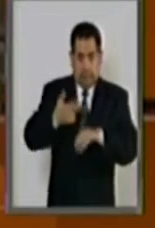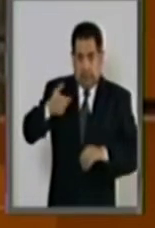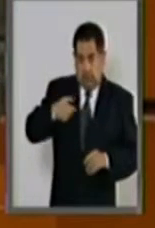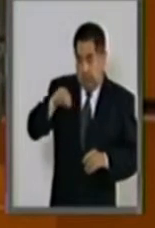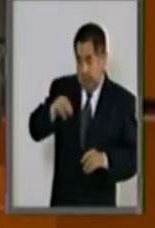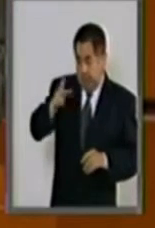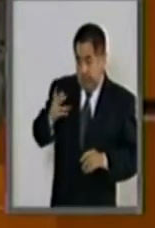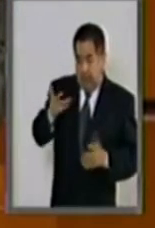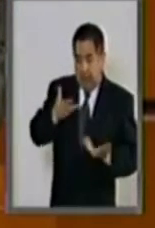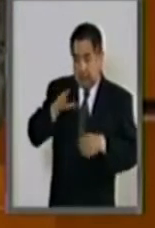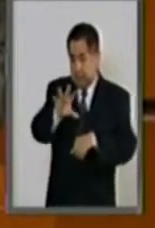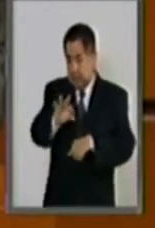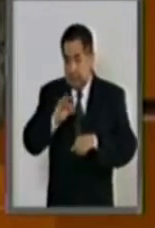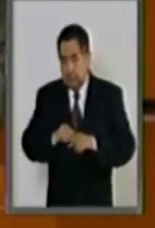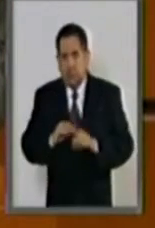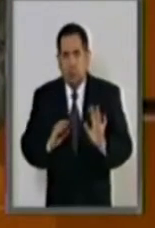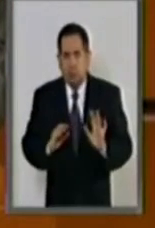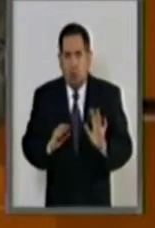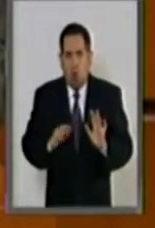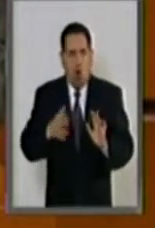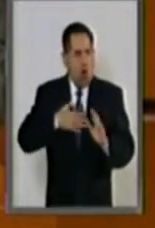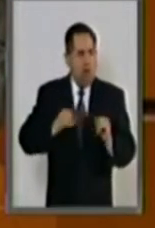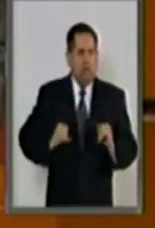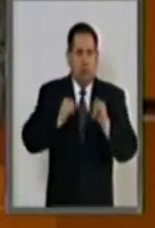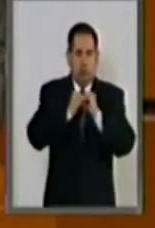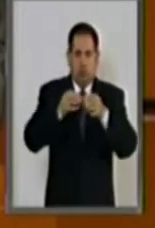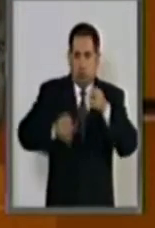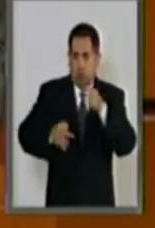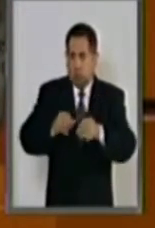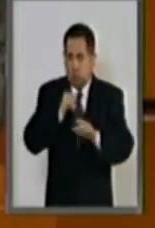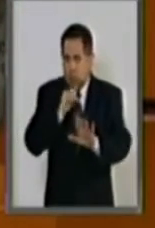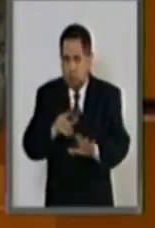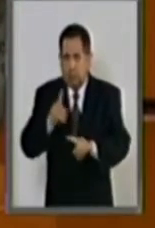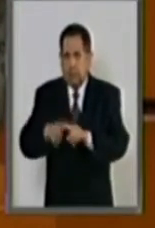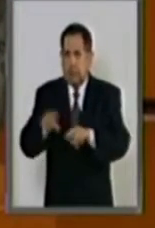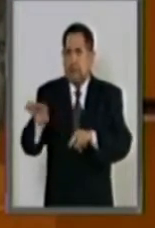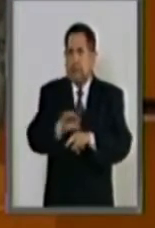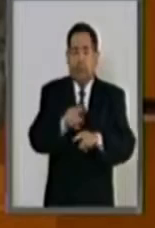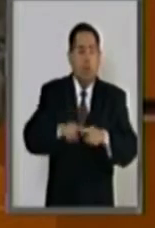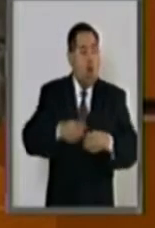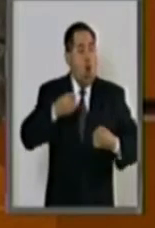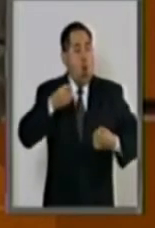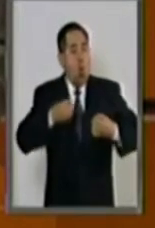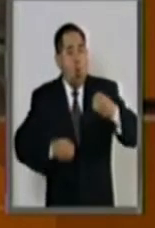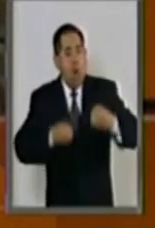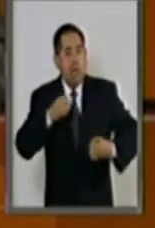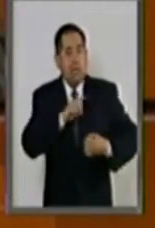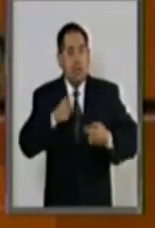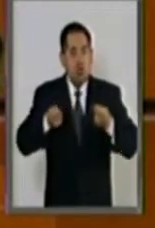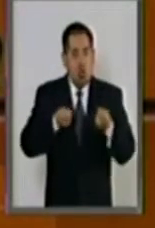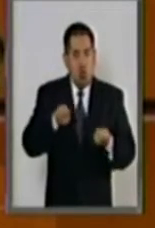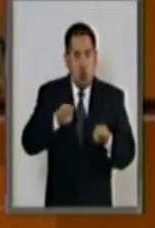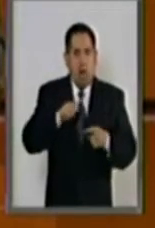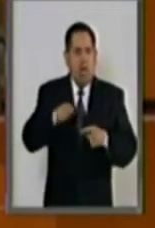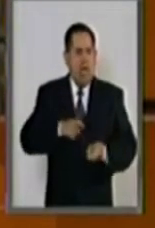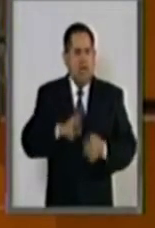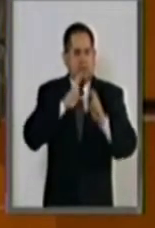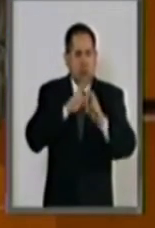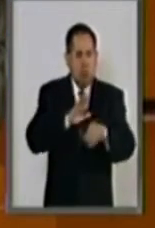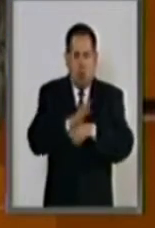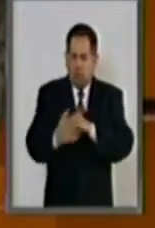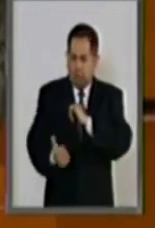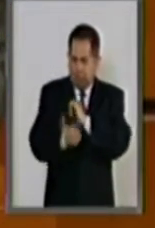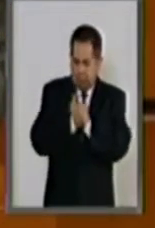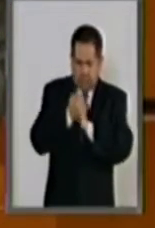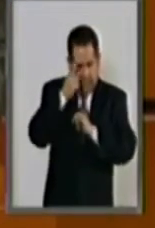Público o del órgano jurisdiccional, y que el juez de control resolverá la solicitud de